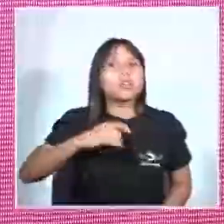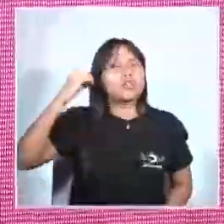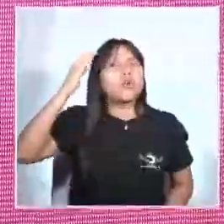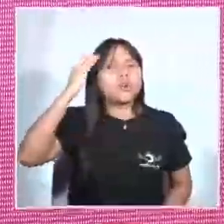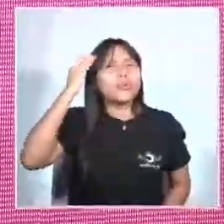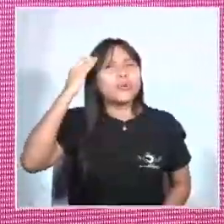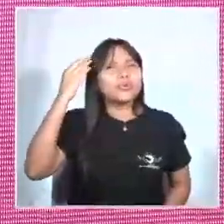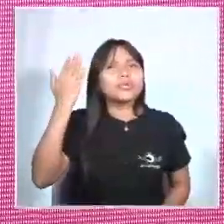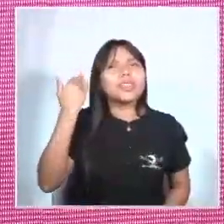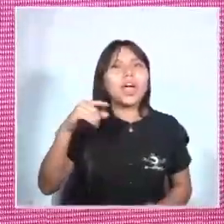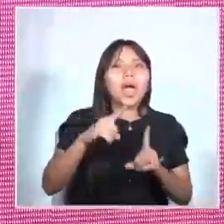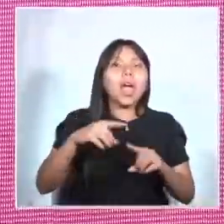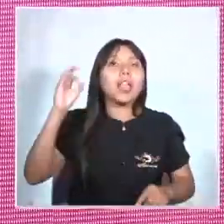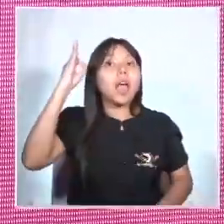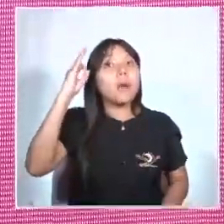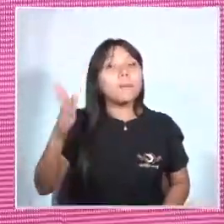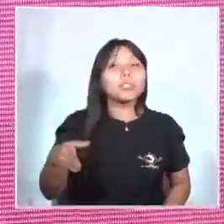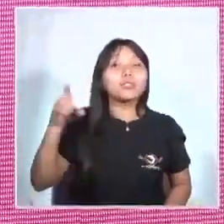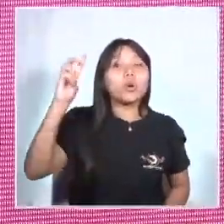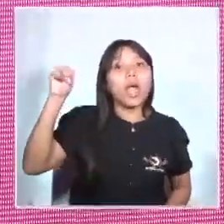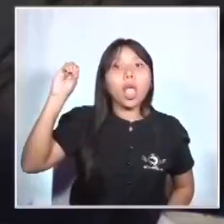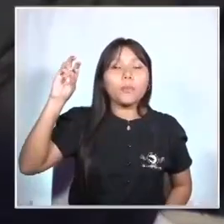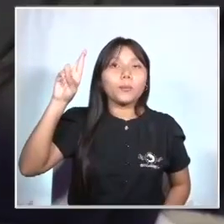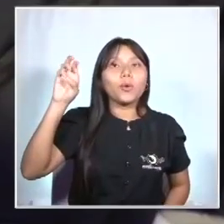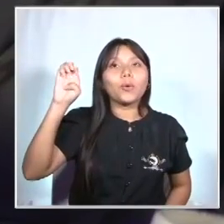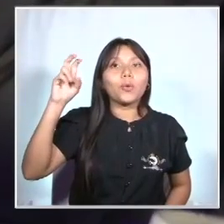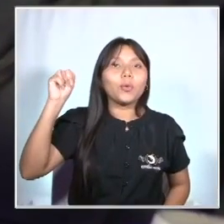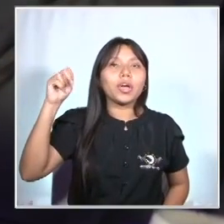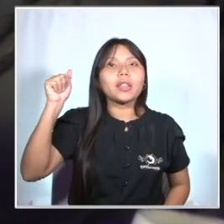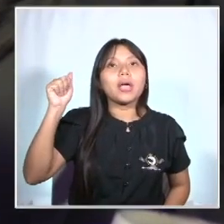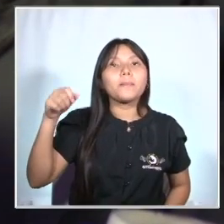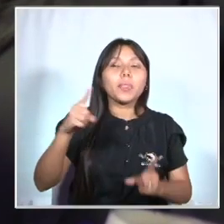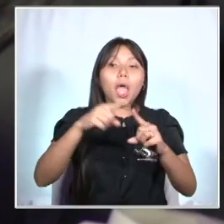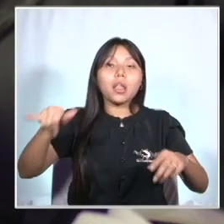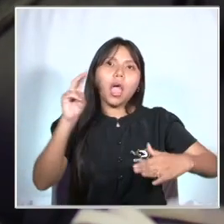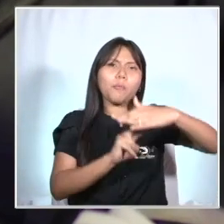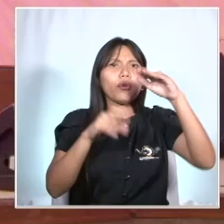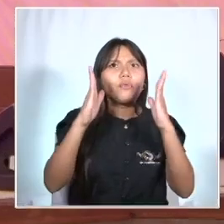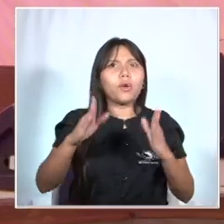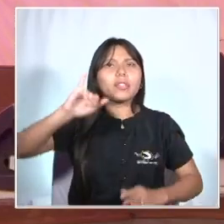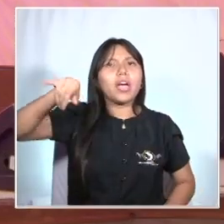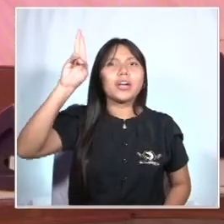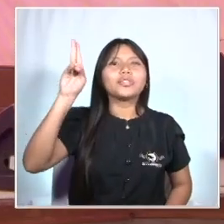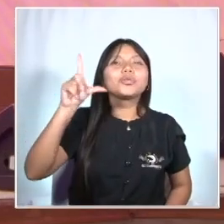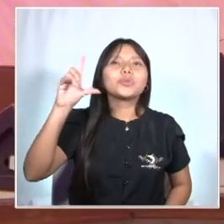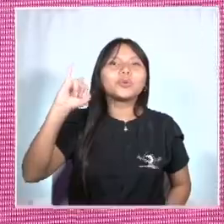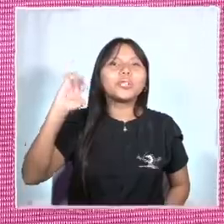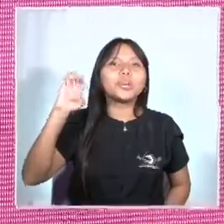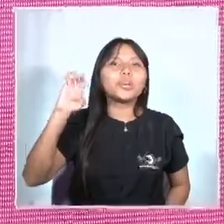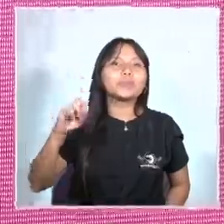Morena. Desde la eternidad ya yo conocía a la profeta Julie. Desde la eternidad ya nos